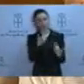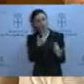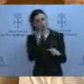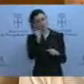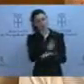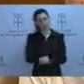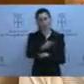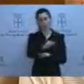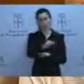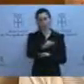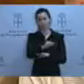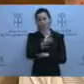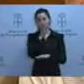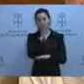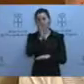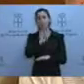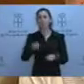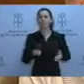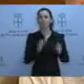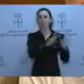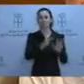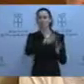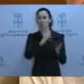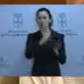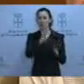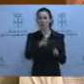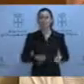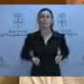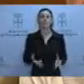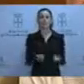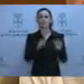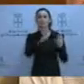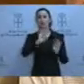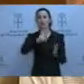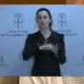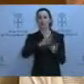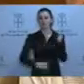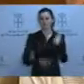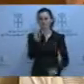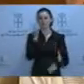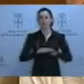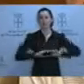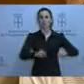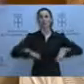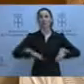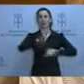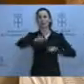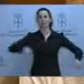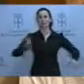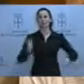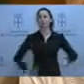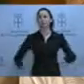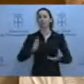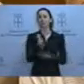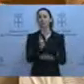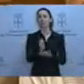para el mantenimiento de una fundación que, por cierto, gasta de esos 88.000 euros, más de 40.000 en gastos de personal. Claro, lógicamente,